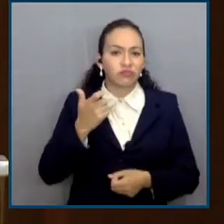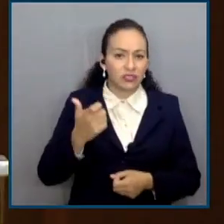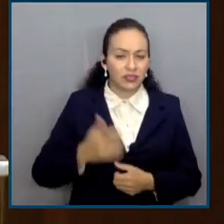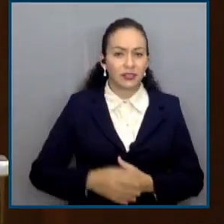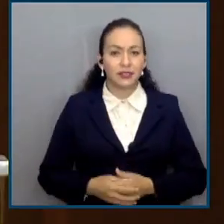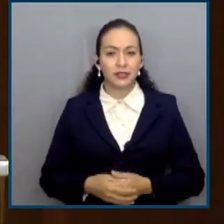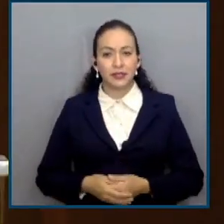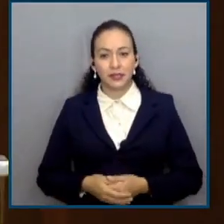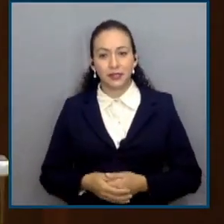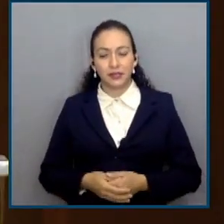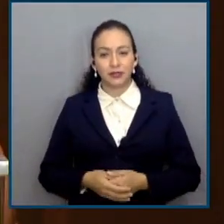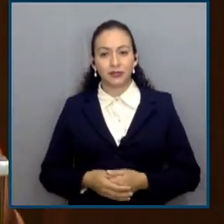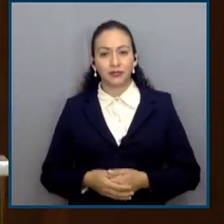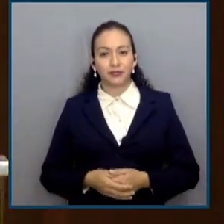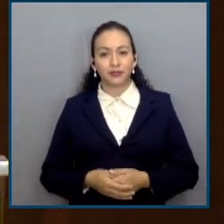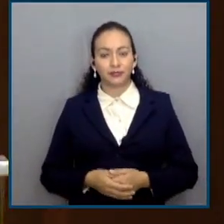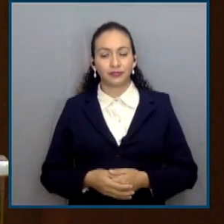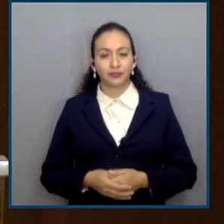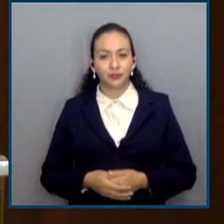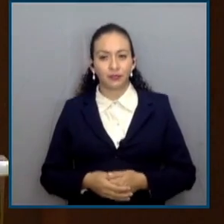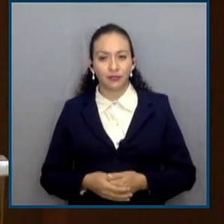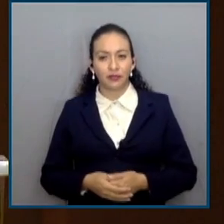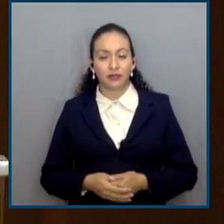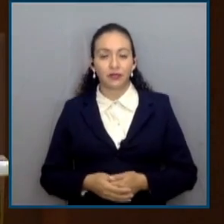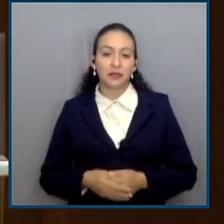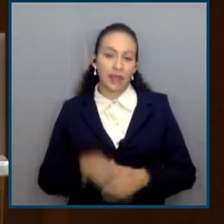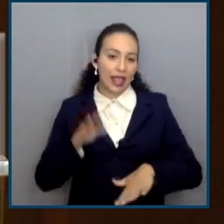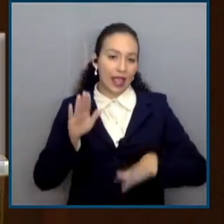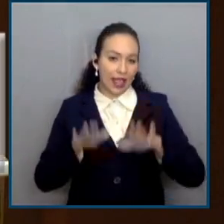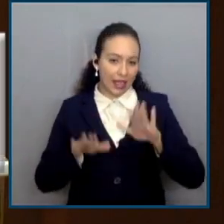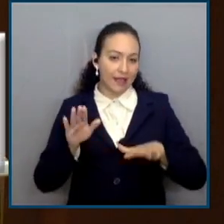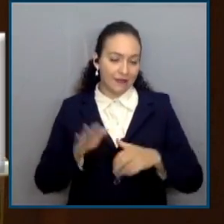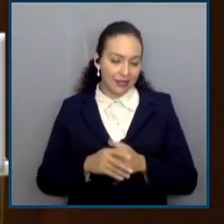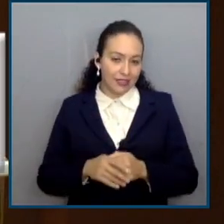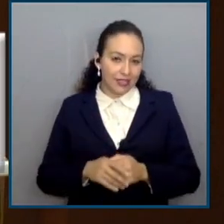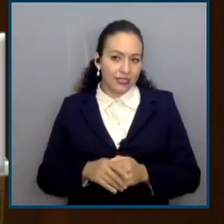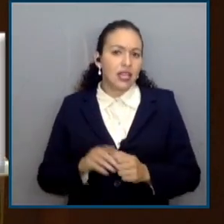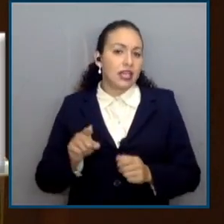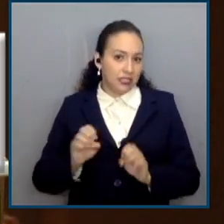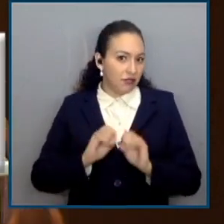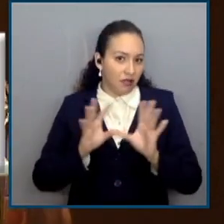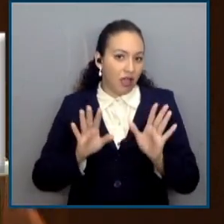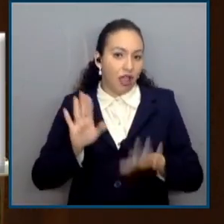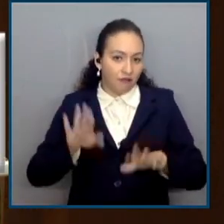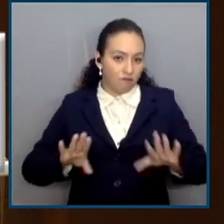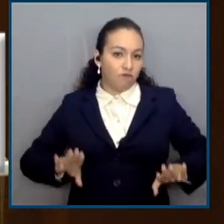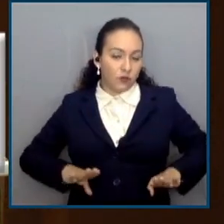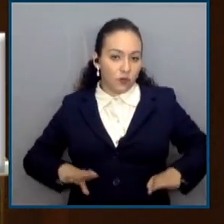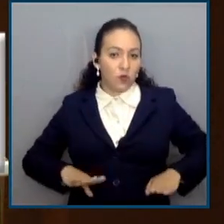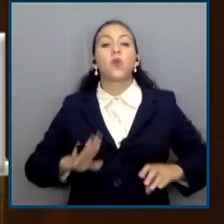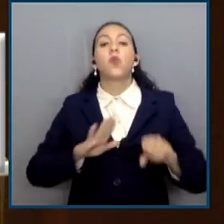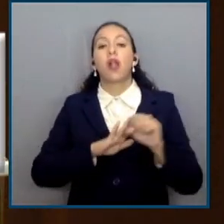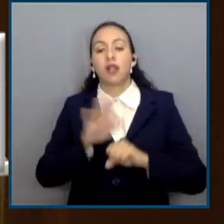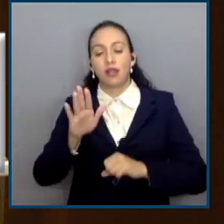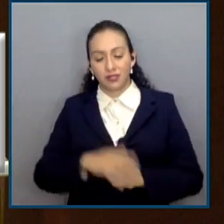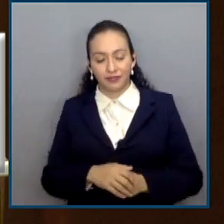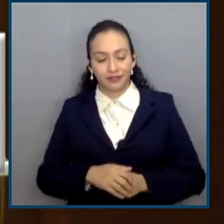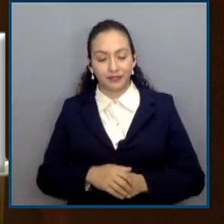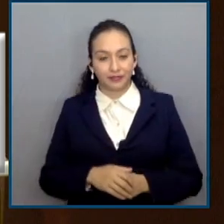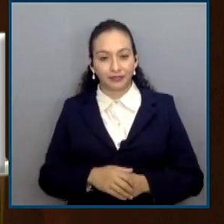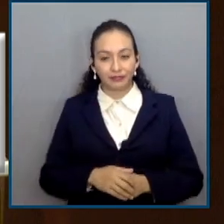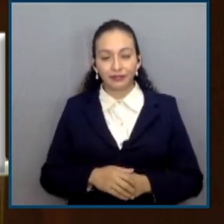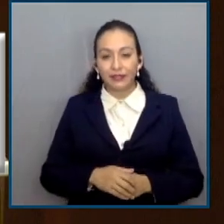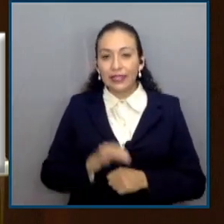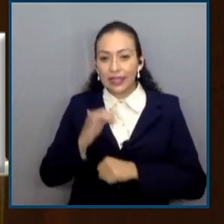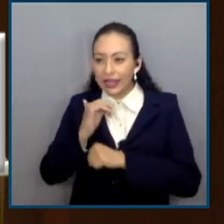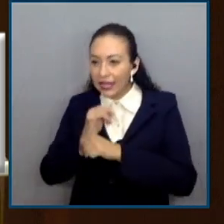De vez en cuando conviene, académicamente hablando, y es una preferencia personal, hacer un mapeo de la realidad, un